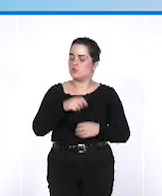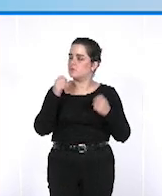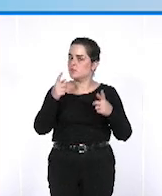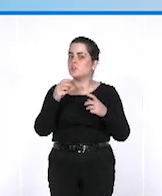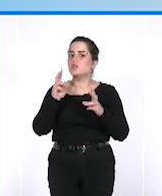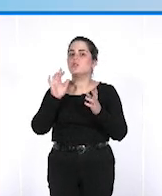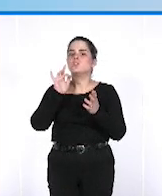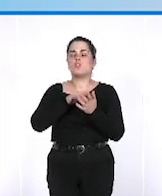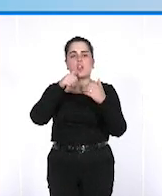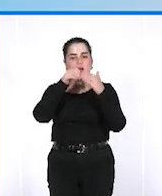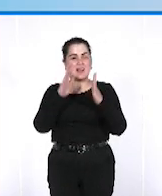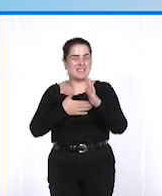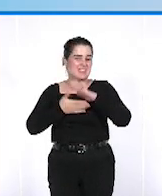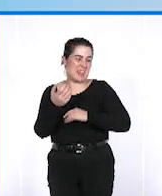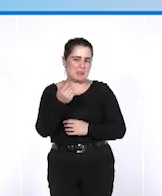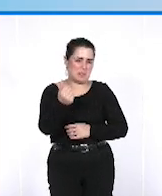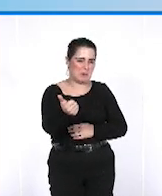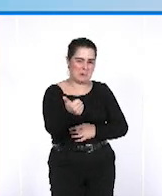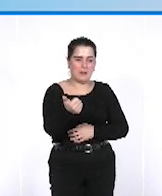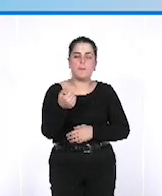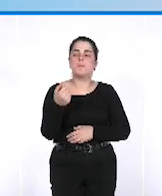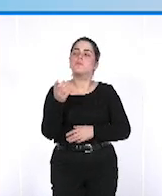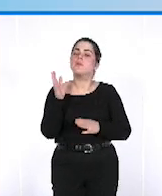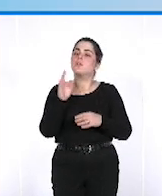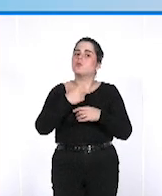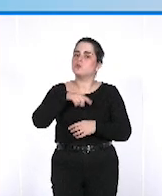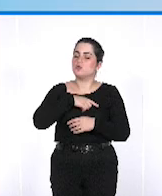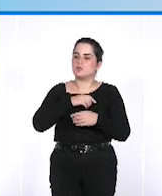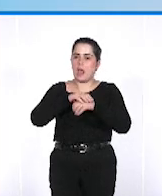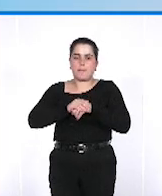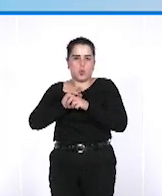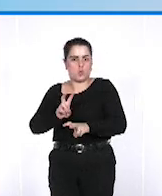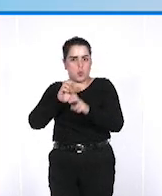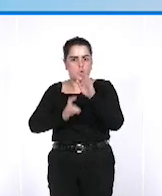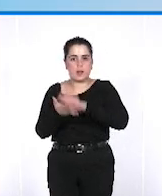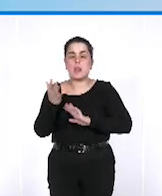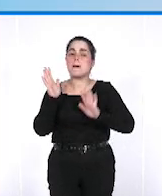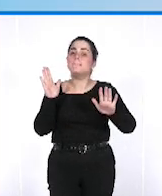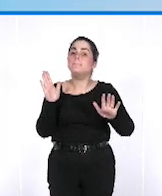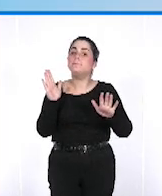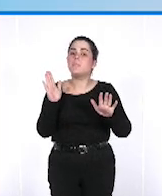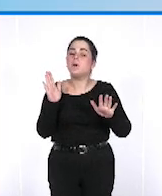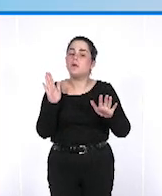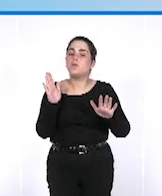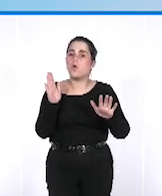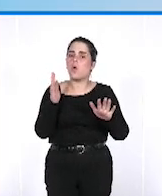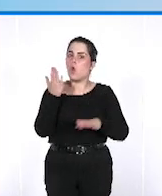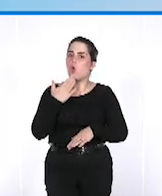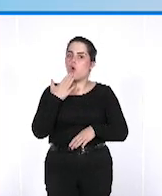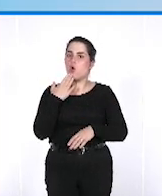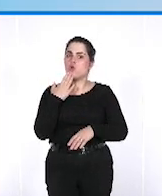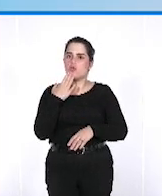en viviendas es poquito el tiempo que hay vale para desarrollar nuevas amistades pero sí vemos que las actividades de de ocio han